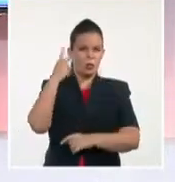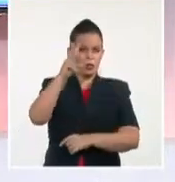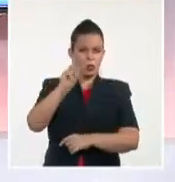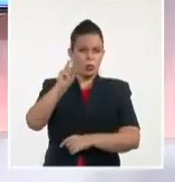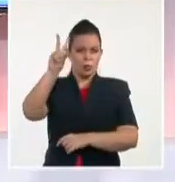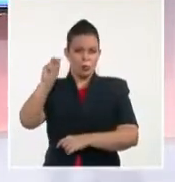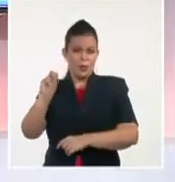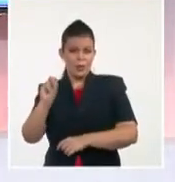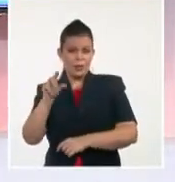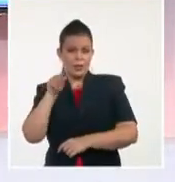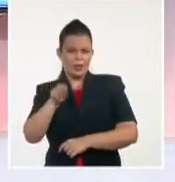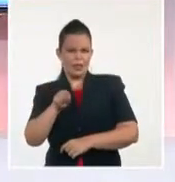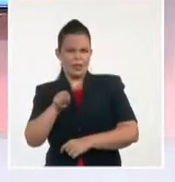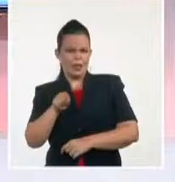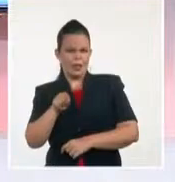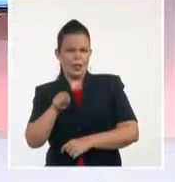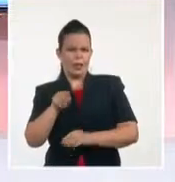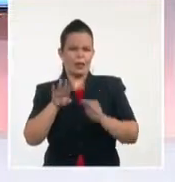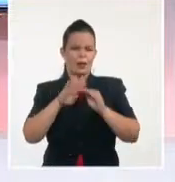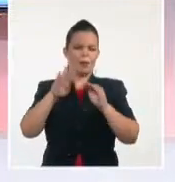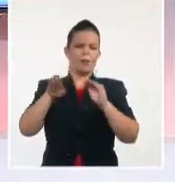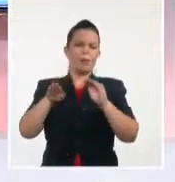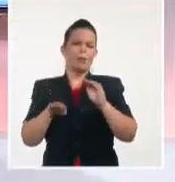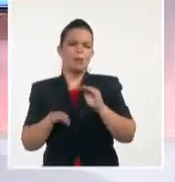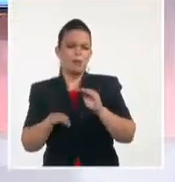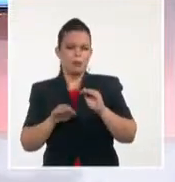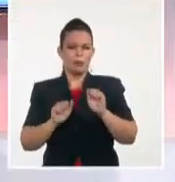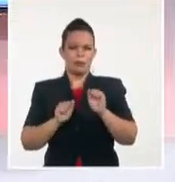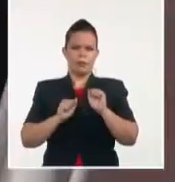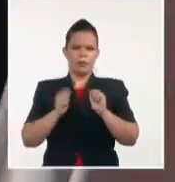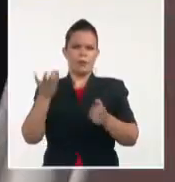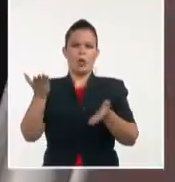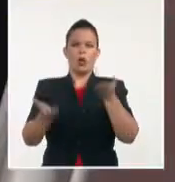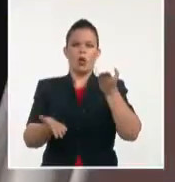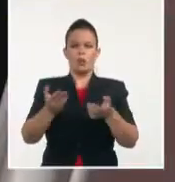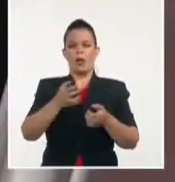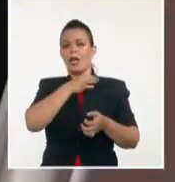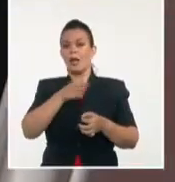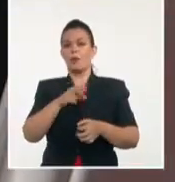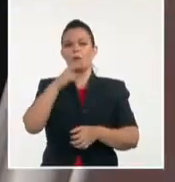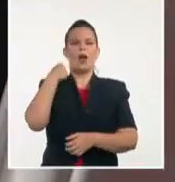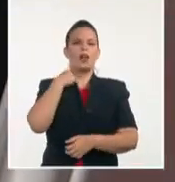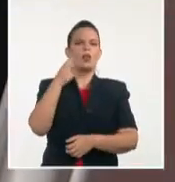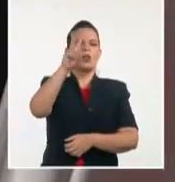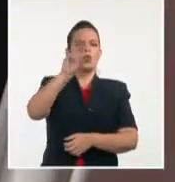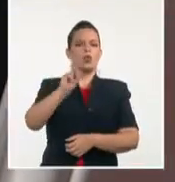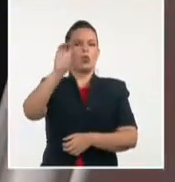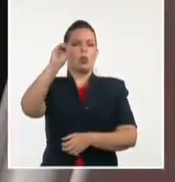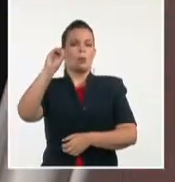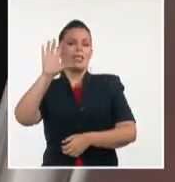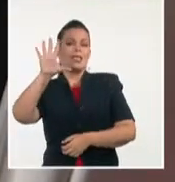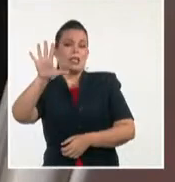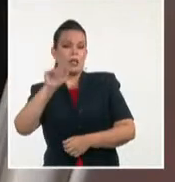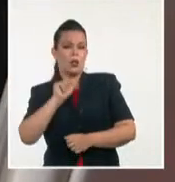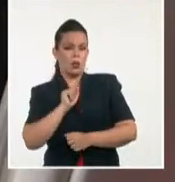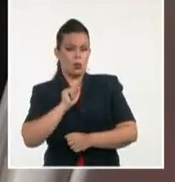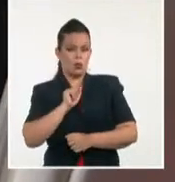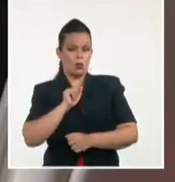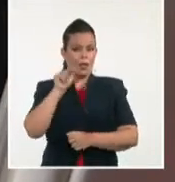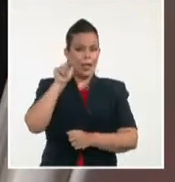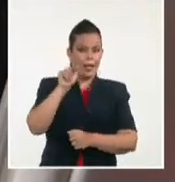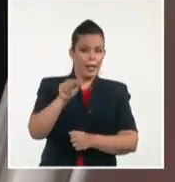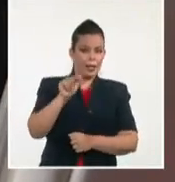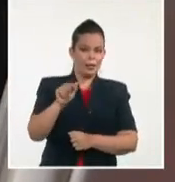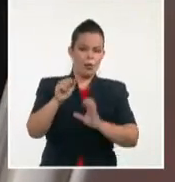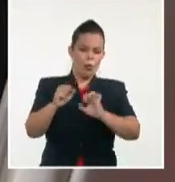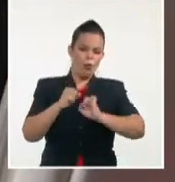10. A otras muchas temporadas. Por ejemplo, la del 2005, que la recordamos muy activa, fue el número 5 en